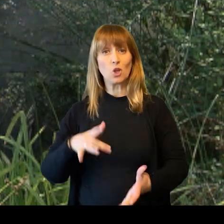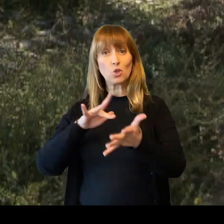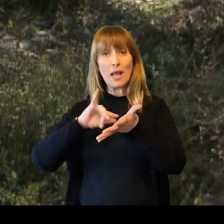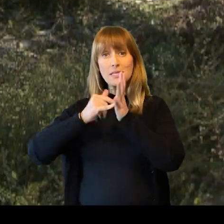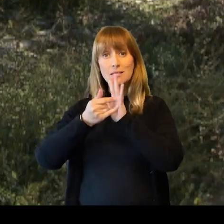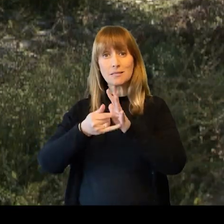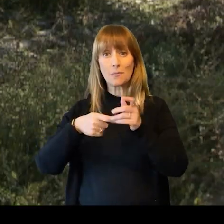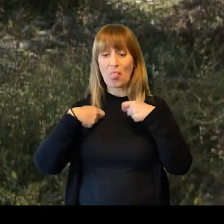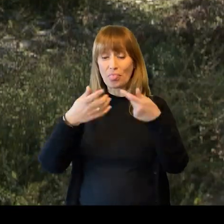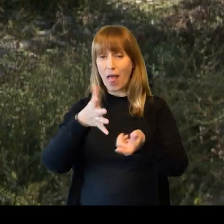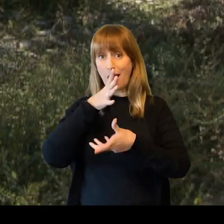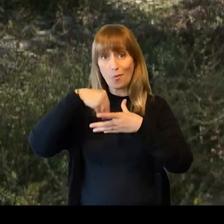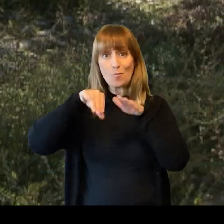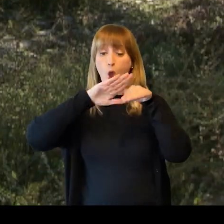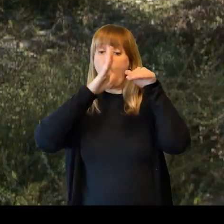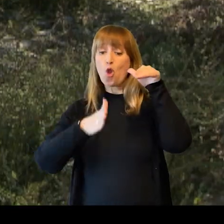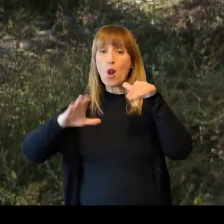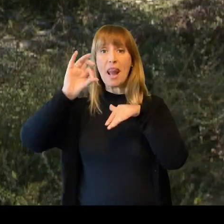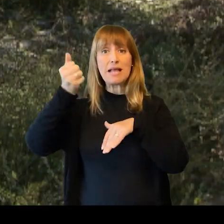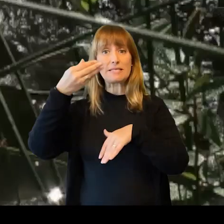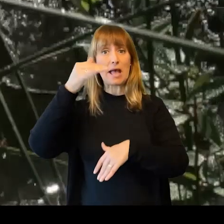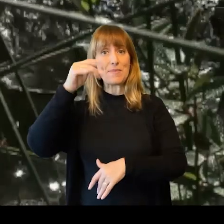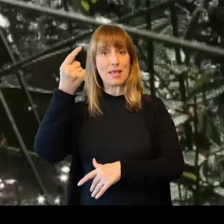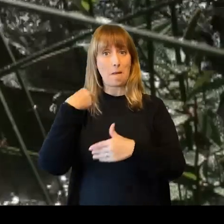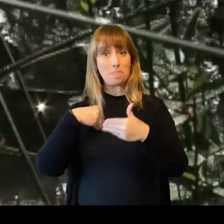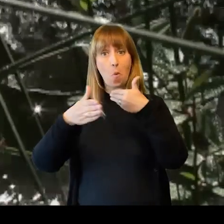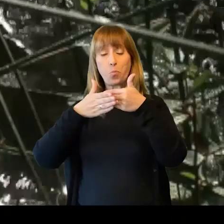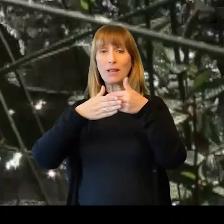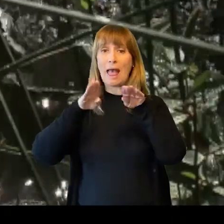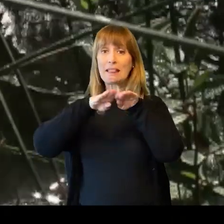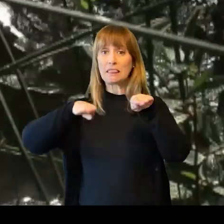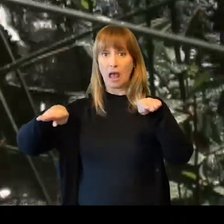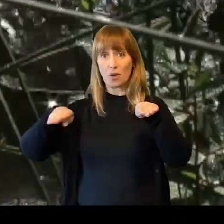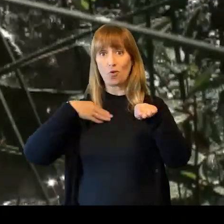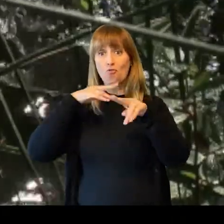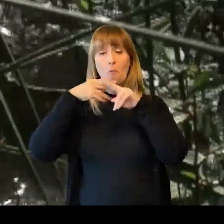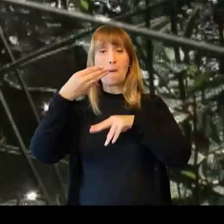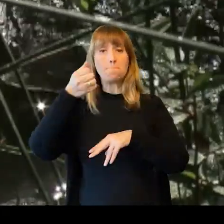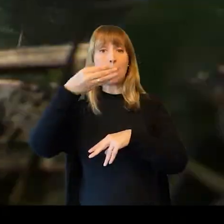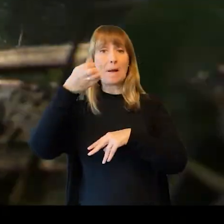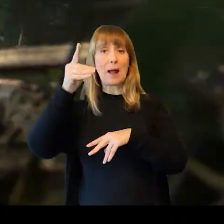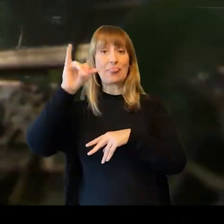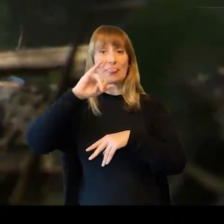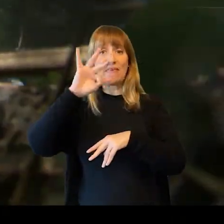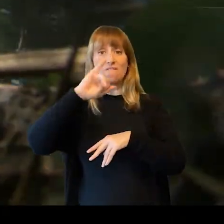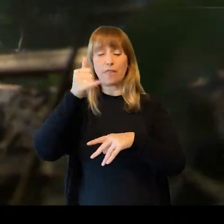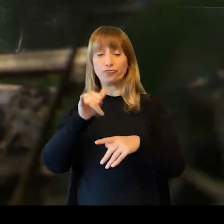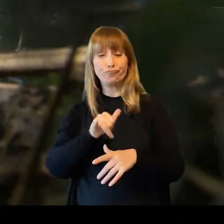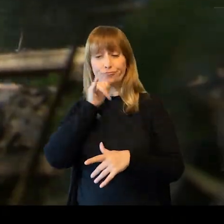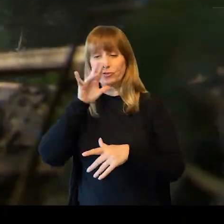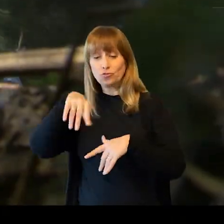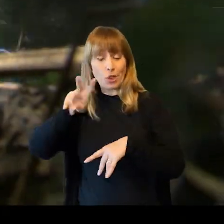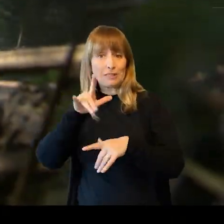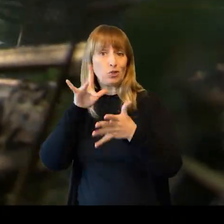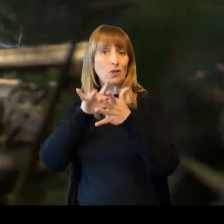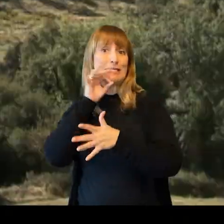El sistema de abastecimiento de agua en la colina de la Sabica, a través de la puerta de los tableros, Bab al-Difaf, era insuficiente en el siglo XIII para el